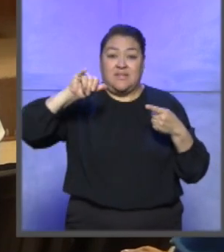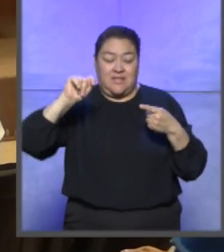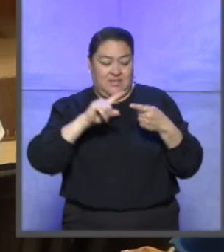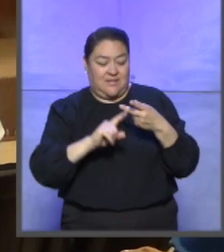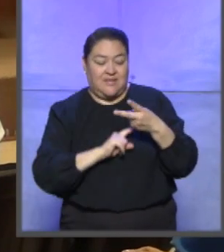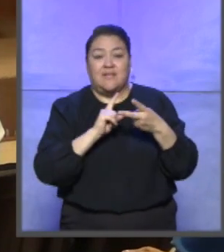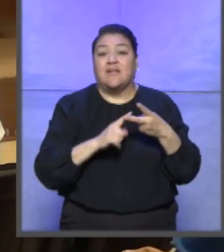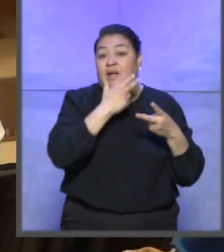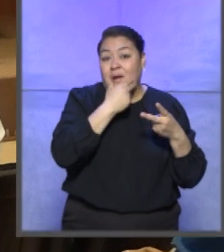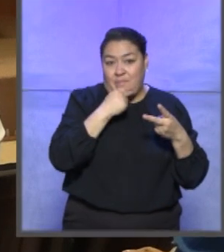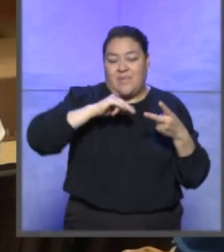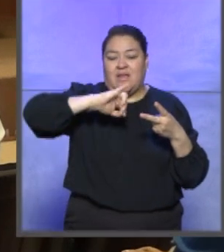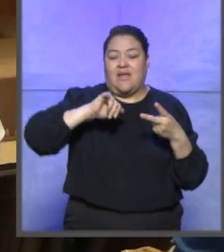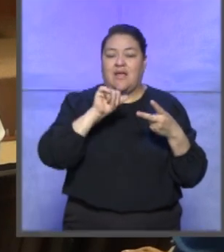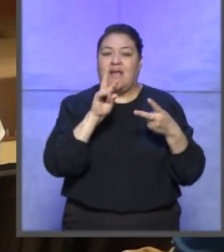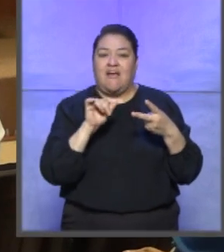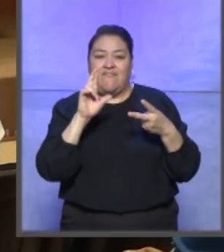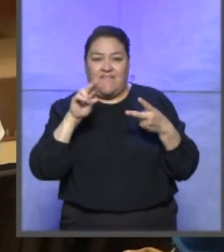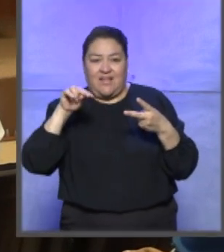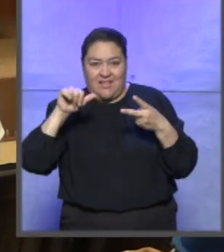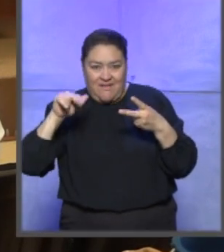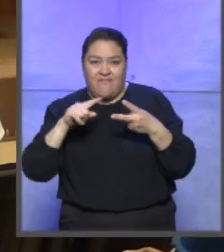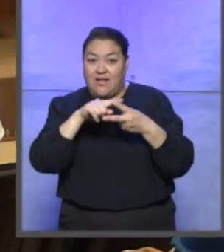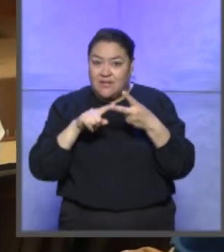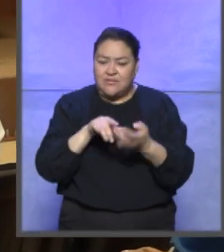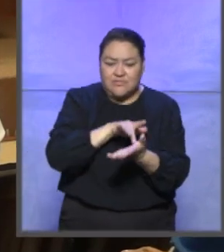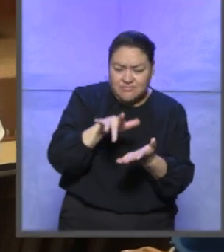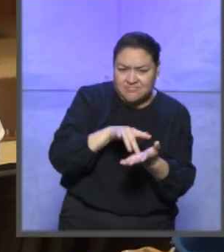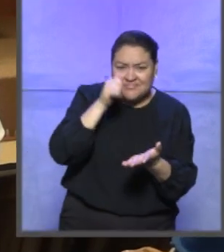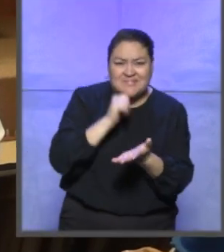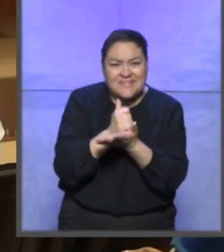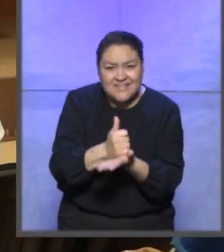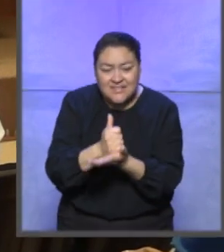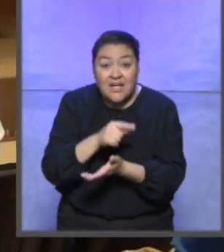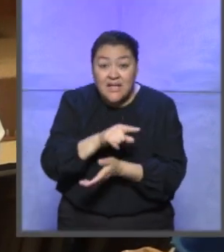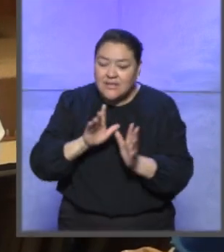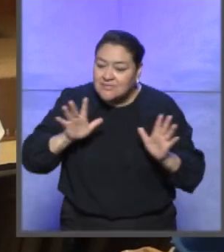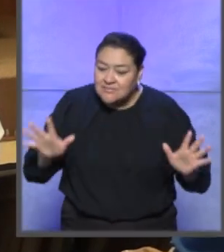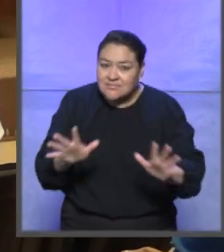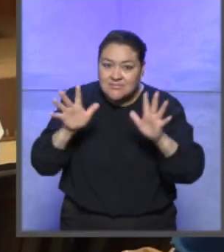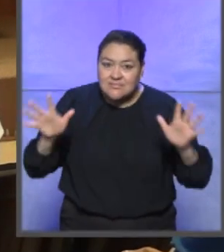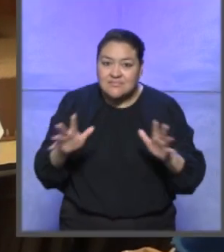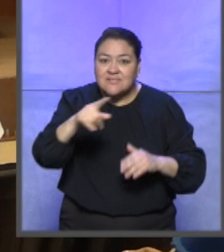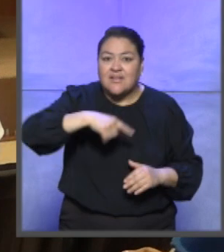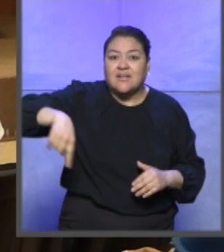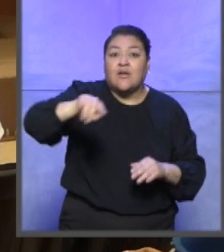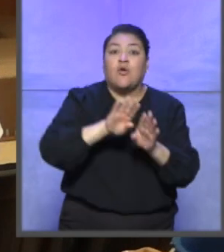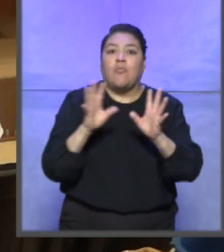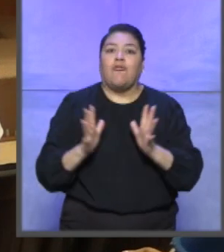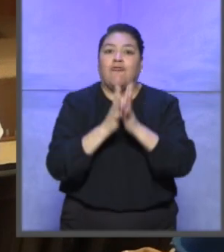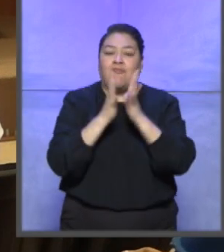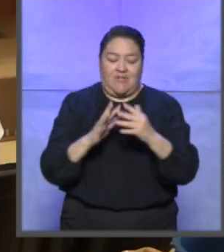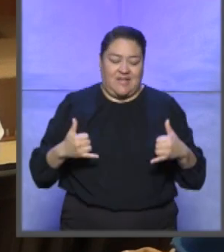y el maestro Armando Javier Maldonado Acosta, grandes aliados que también incentivan a través de